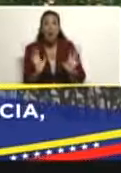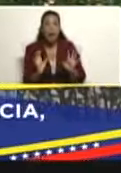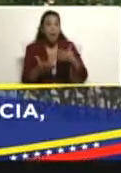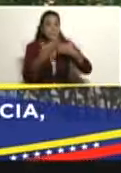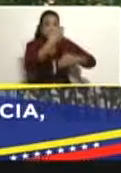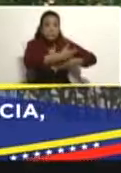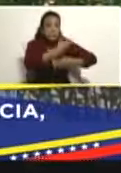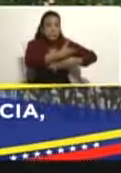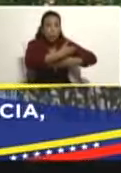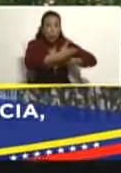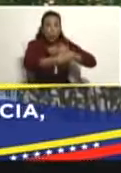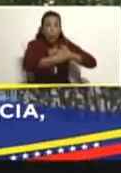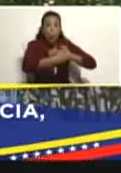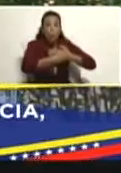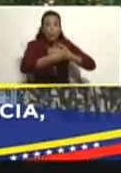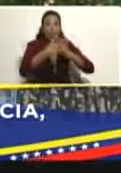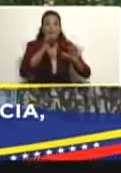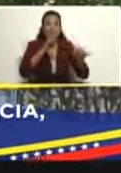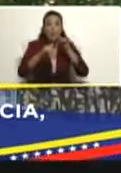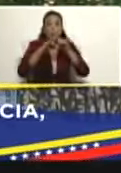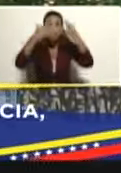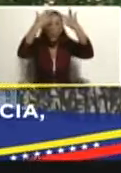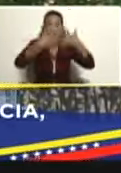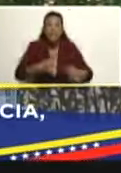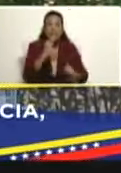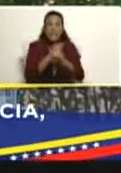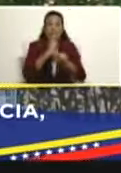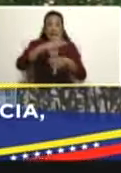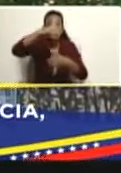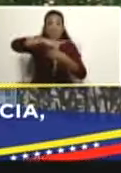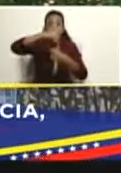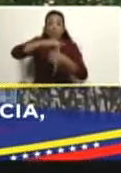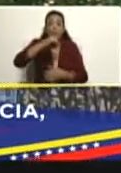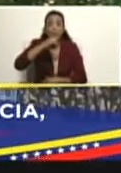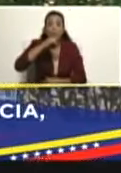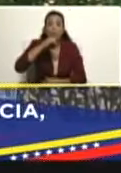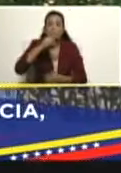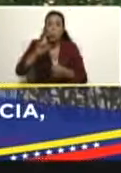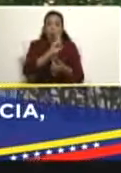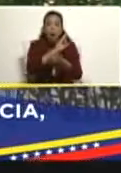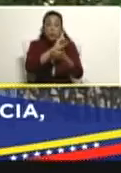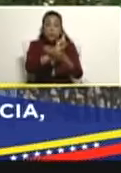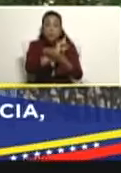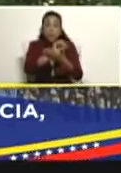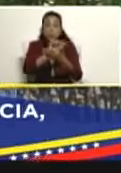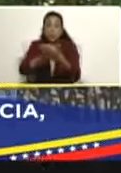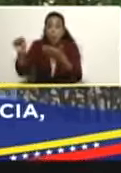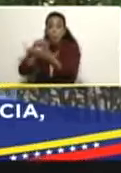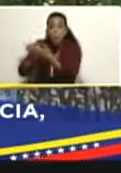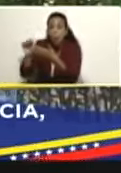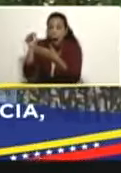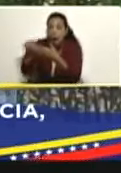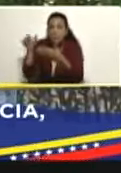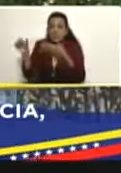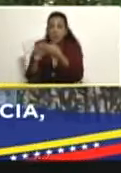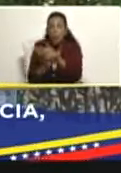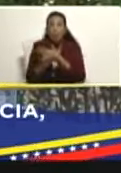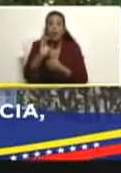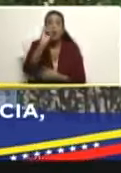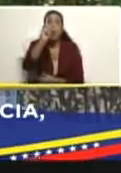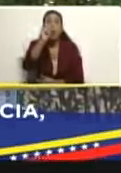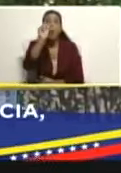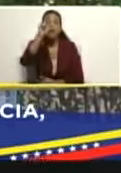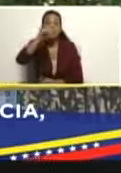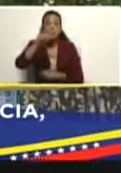ataque a nuestras nubes de información, a nuestra data, está presente. Es lo que se llama hoy y que la OTAN ya está